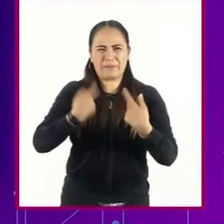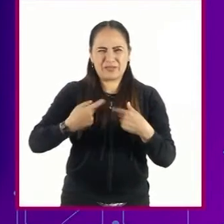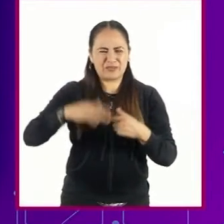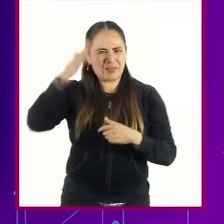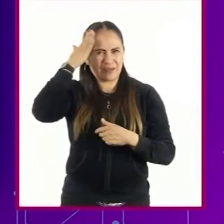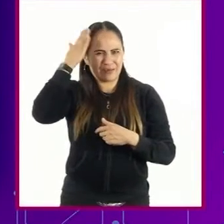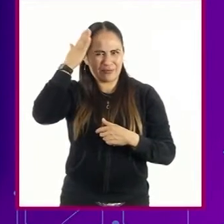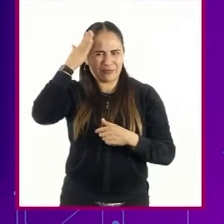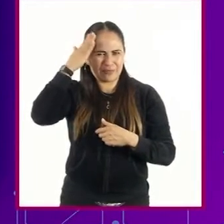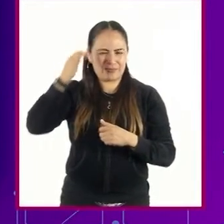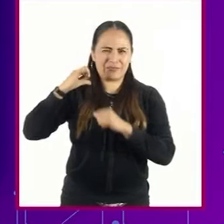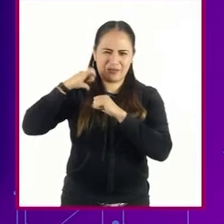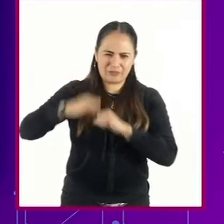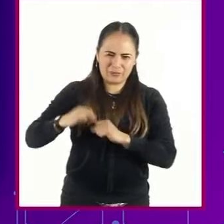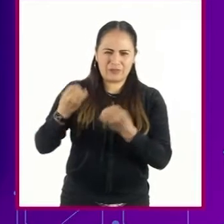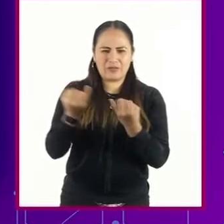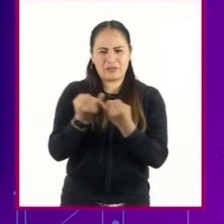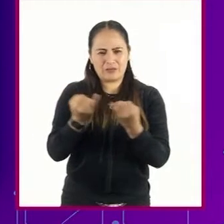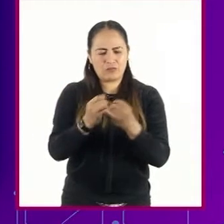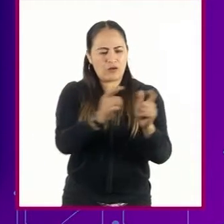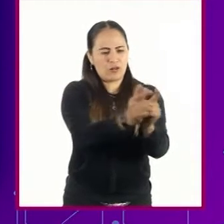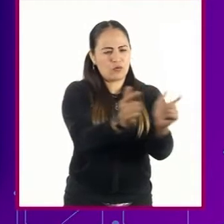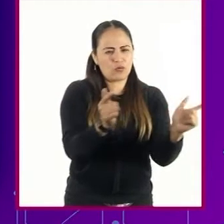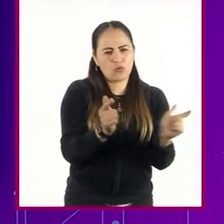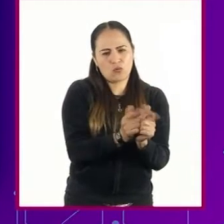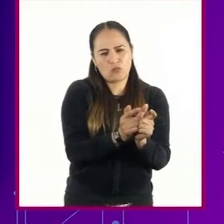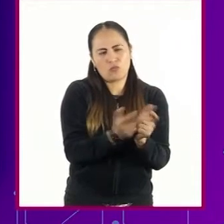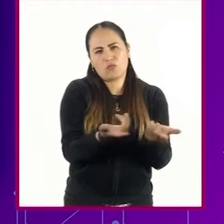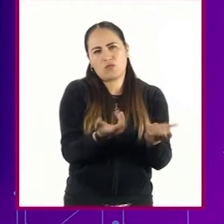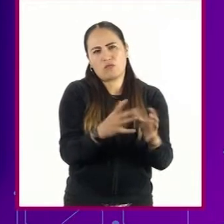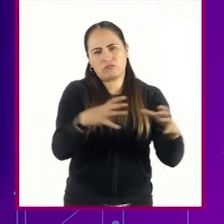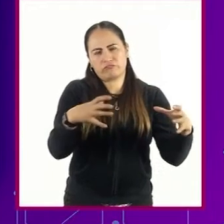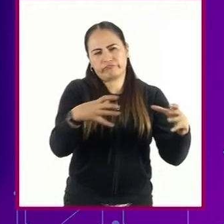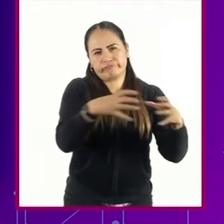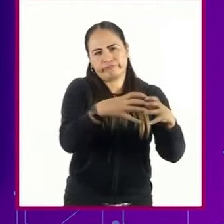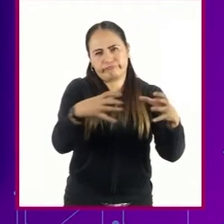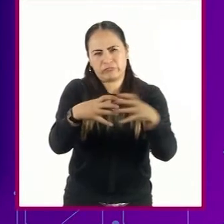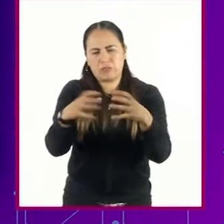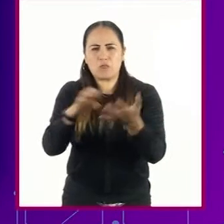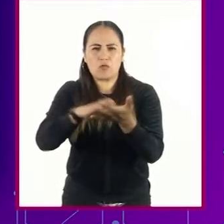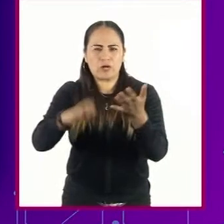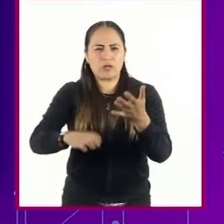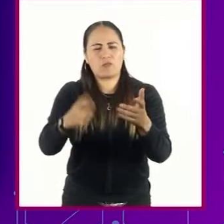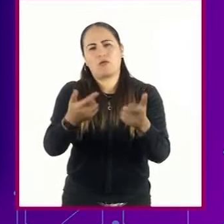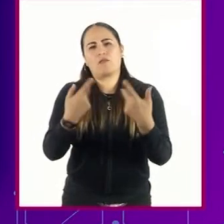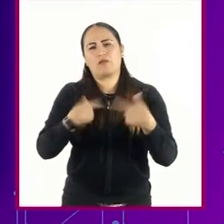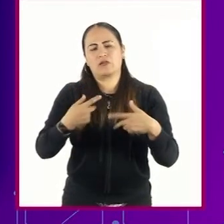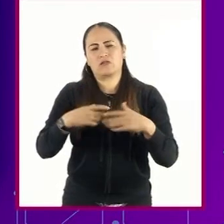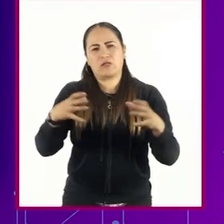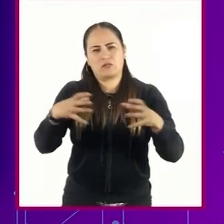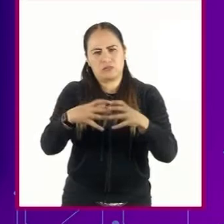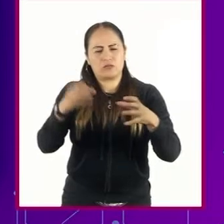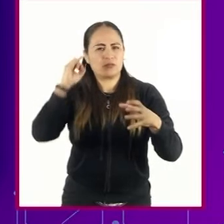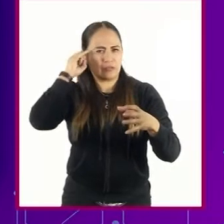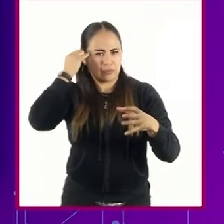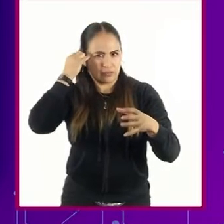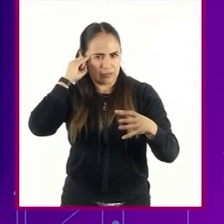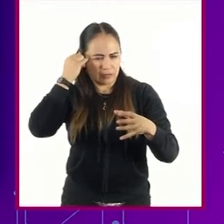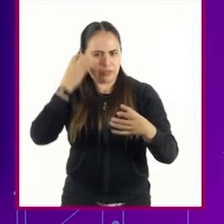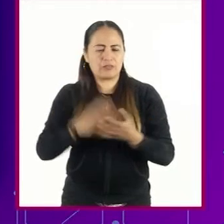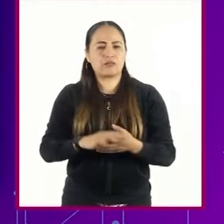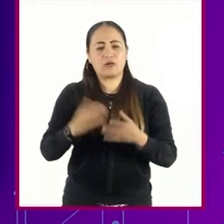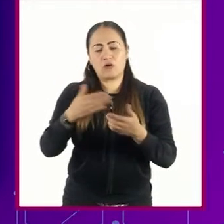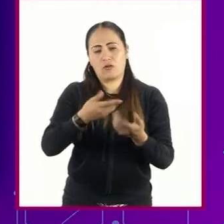jefes de algunos grupos tradicionales, como lo son algunos grupos indígenas, la autoridad